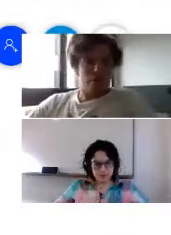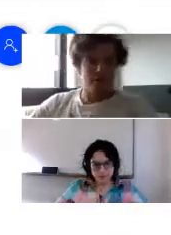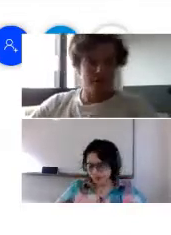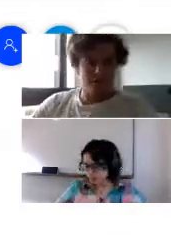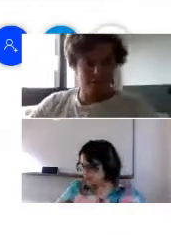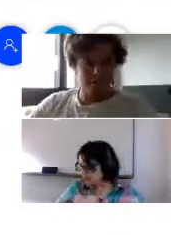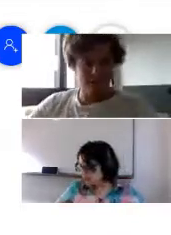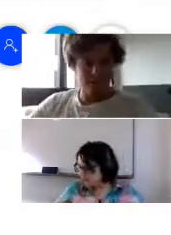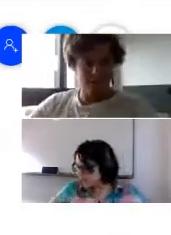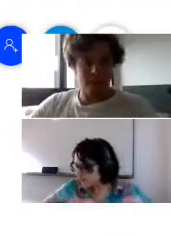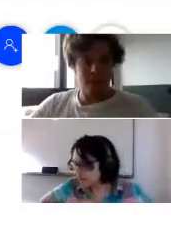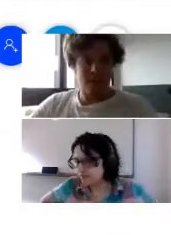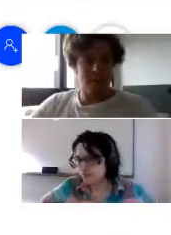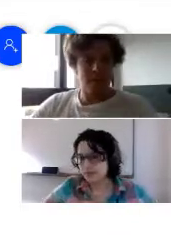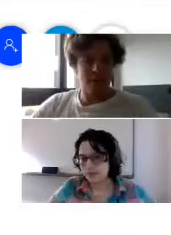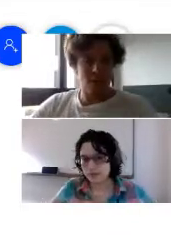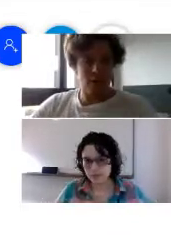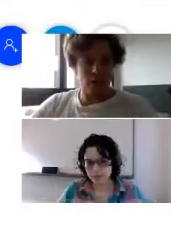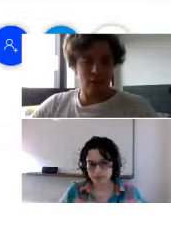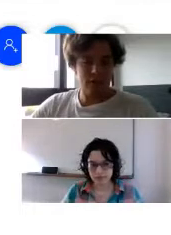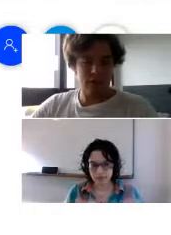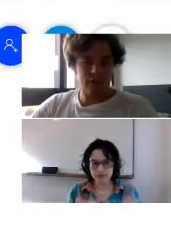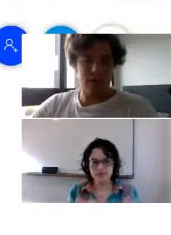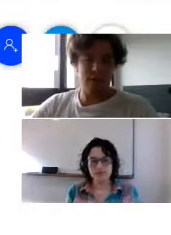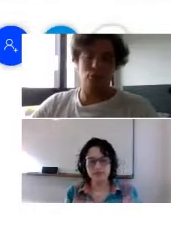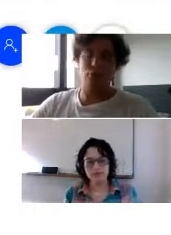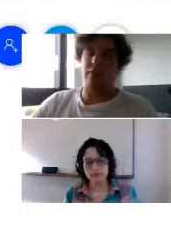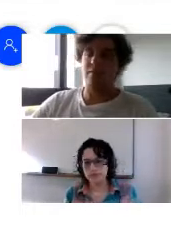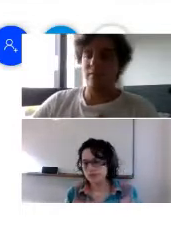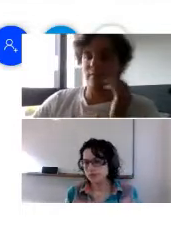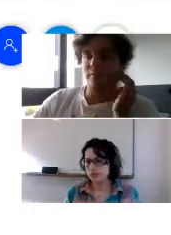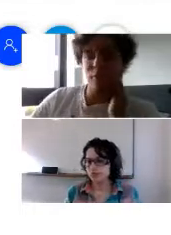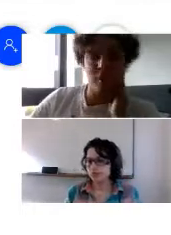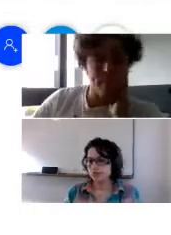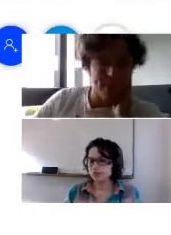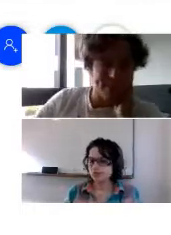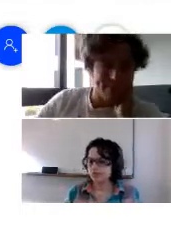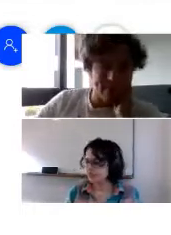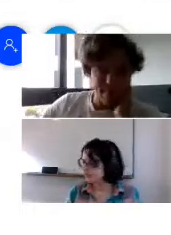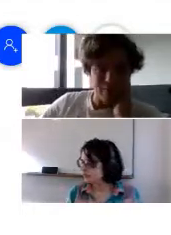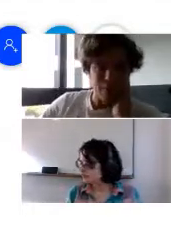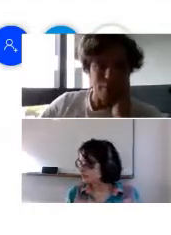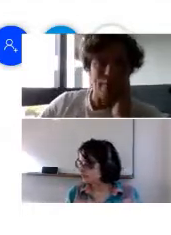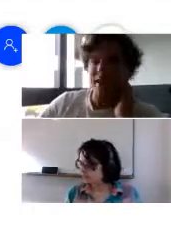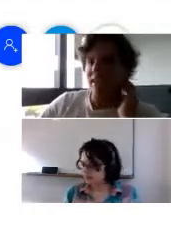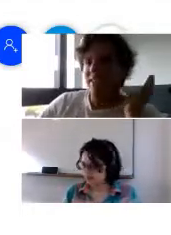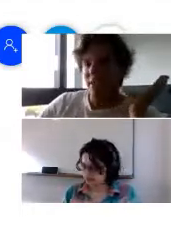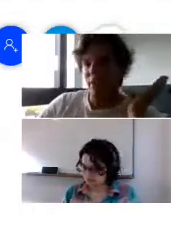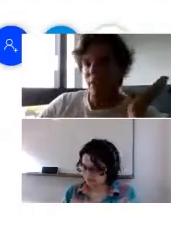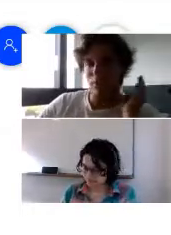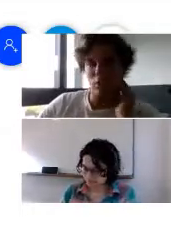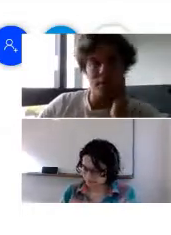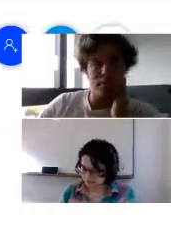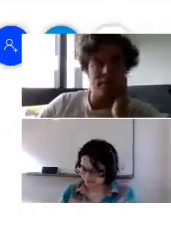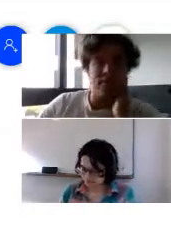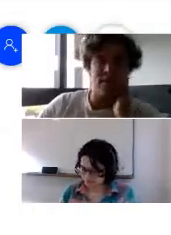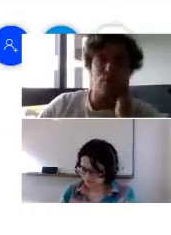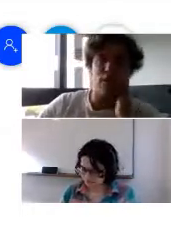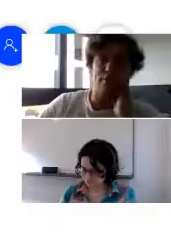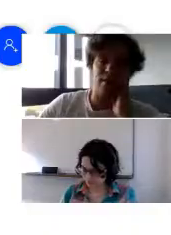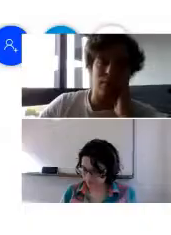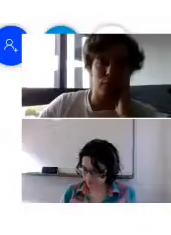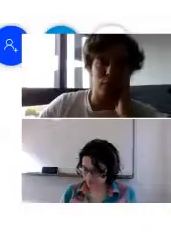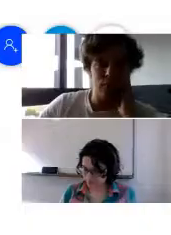Bueno, hoy vamos a repasar lo que vimos en la clase pasada de bulones. Entonces, para ver más o menos para qué sirven los bulones, planteé